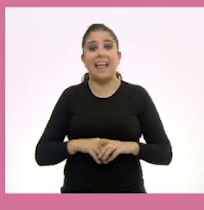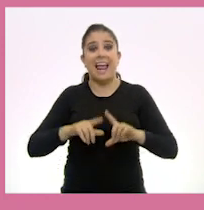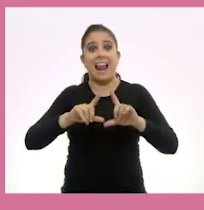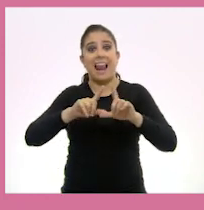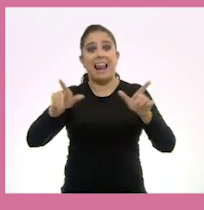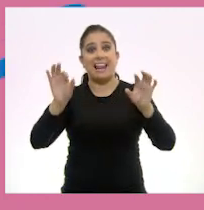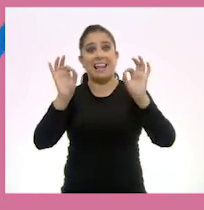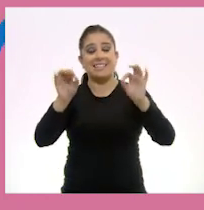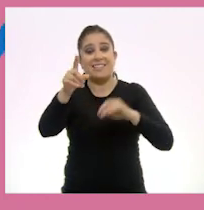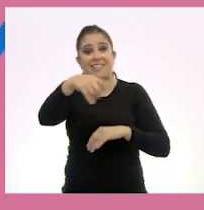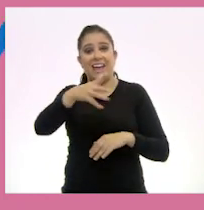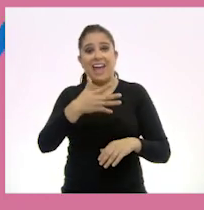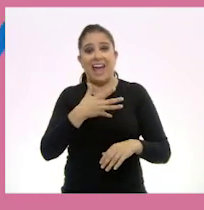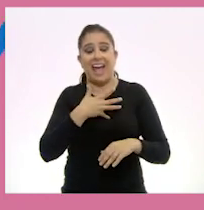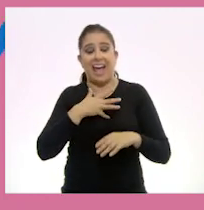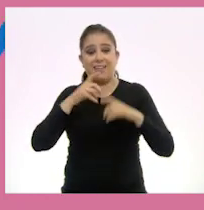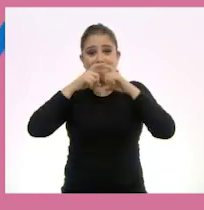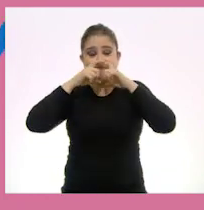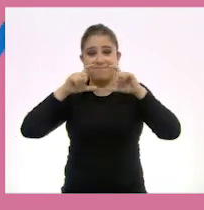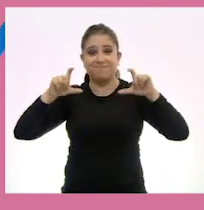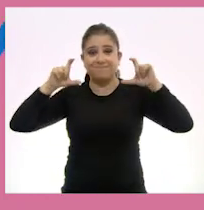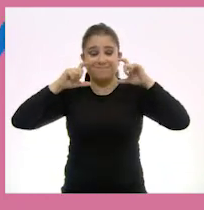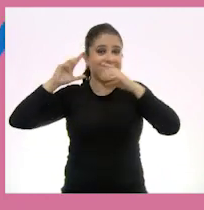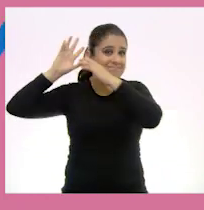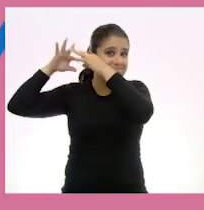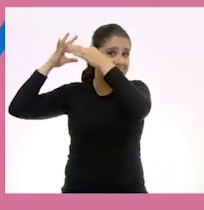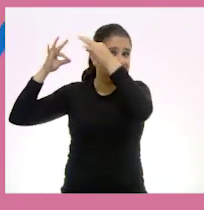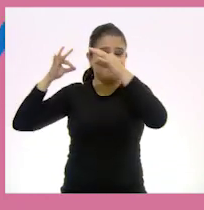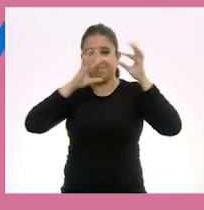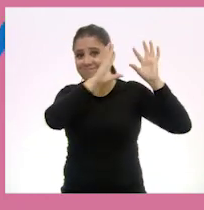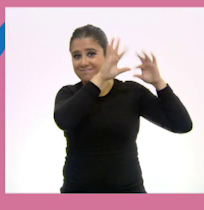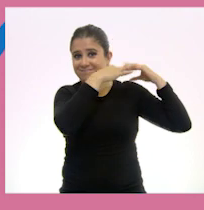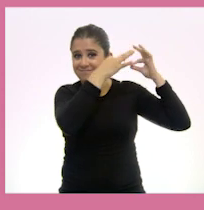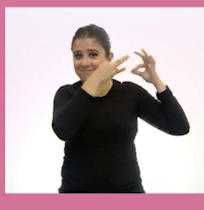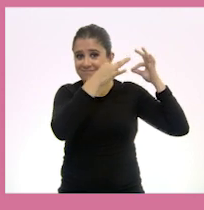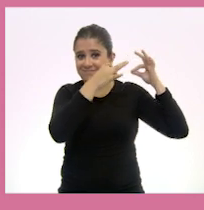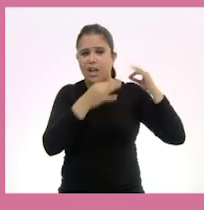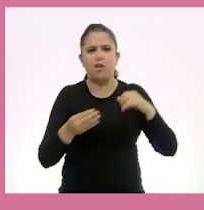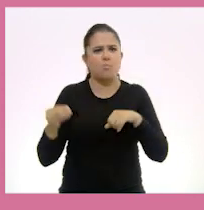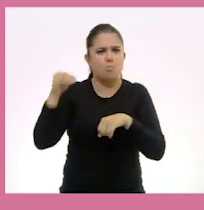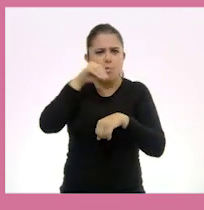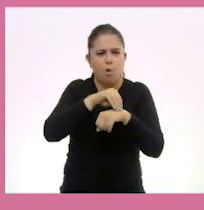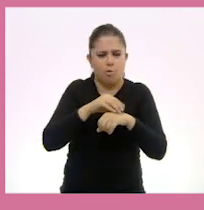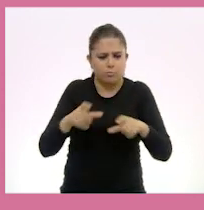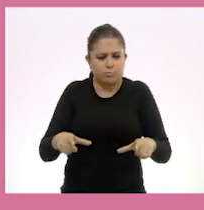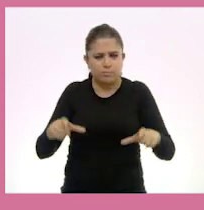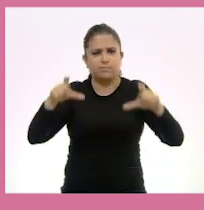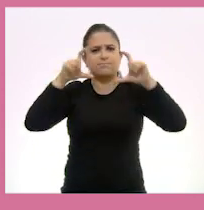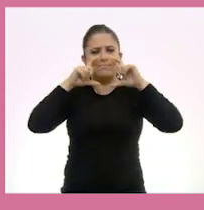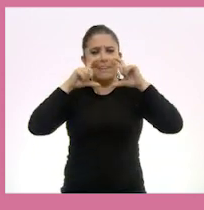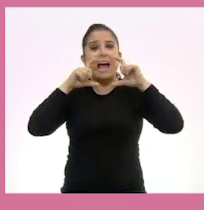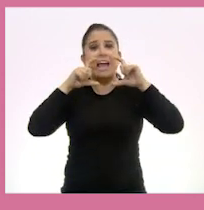¡Listo! Ya tienes un cubrebocas con dos pares de cuerdas. Para